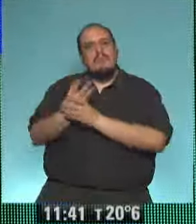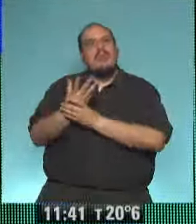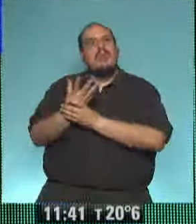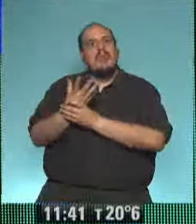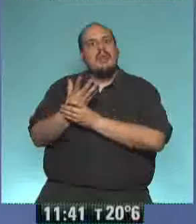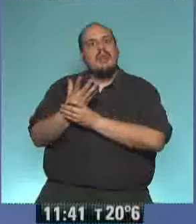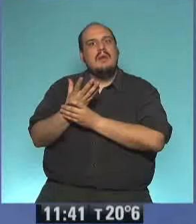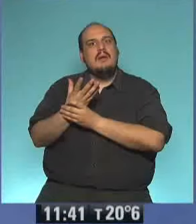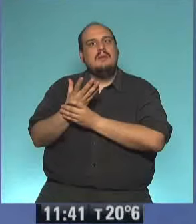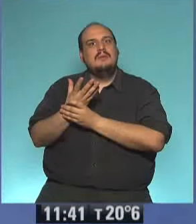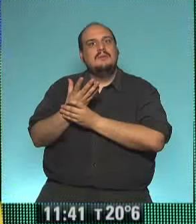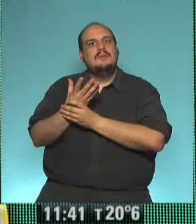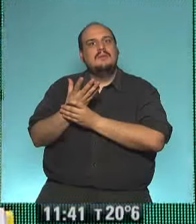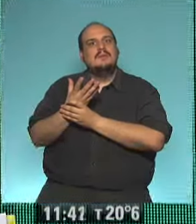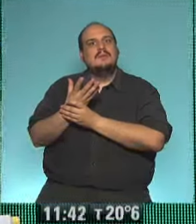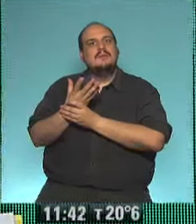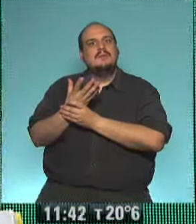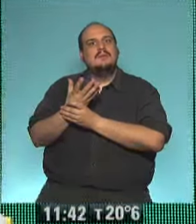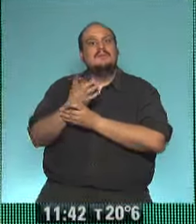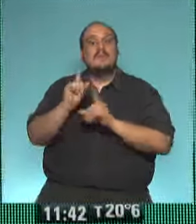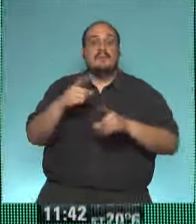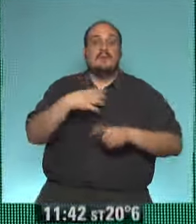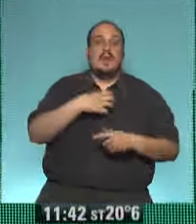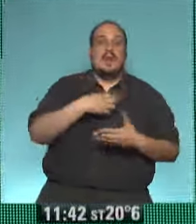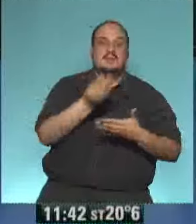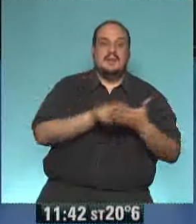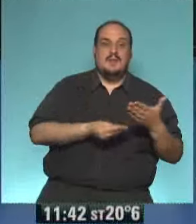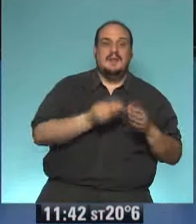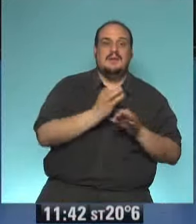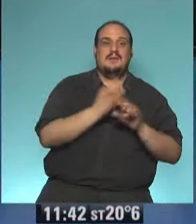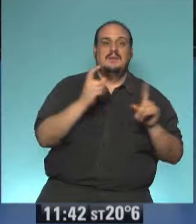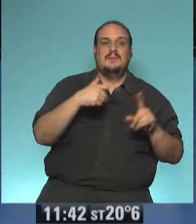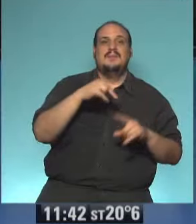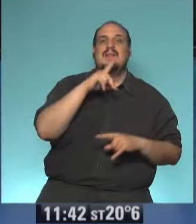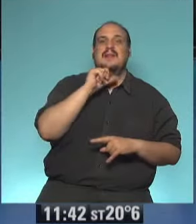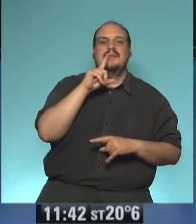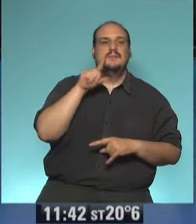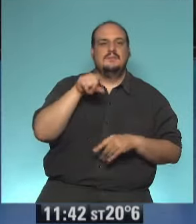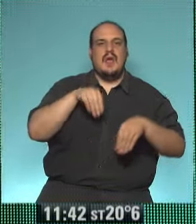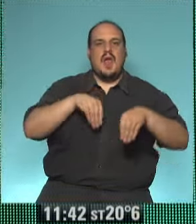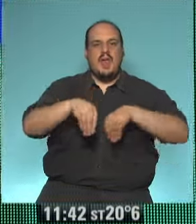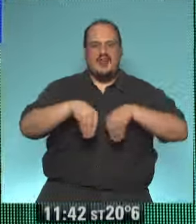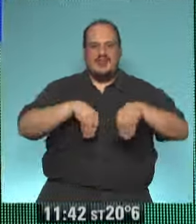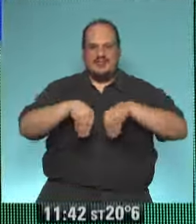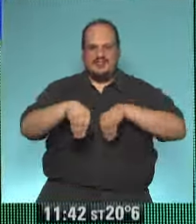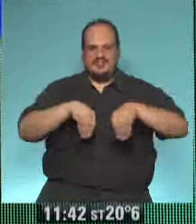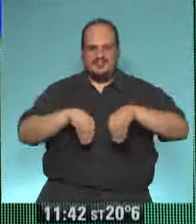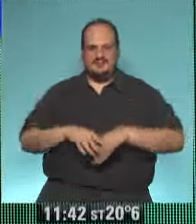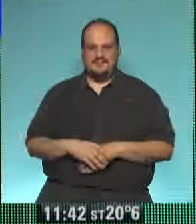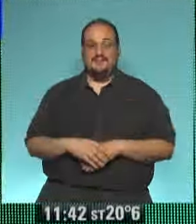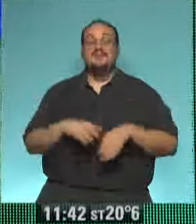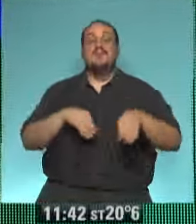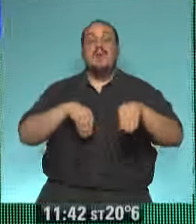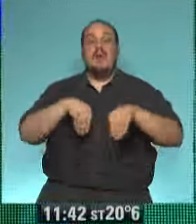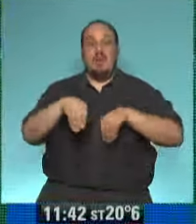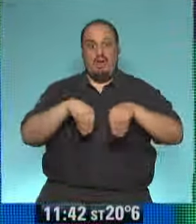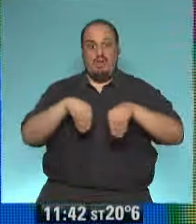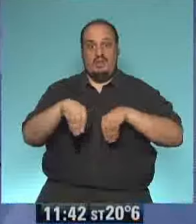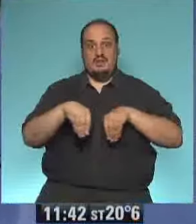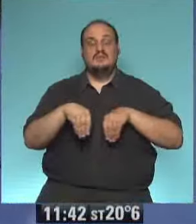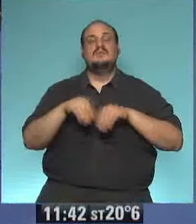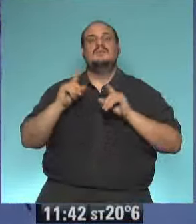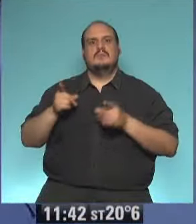hicieron, les tiro todas las pistas. En la clase de plástica con la señora Nati. El ajedrez. Exactamente. Bueno, el ajedrez es un juego también